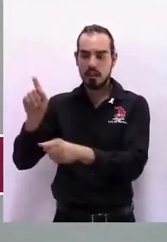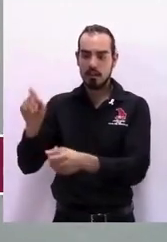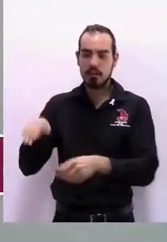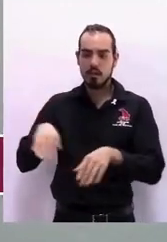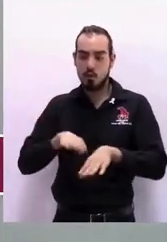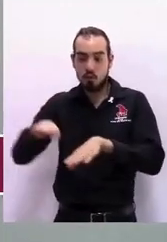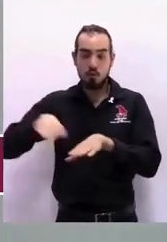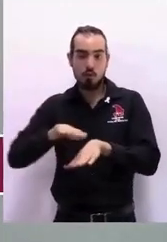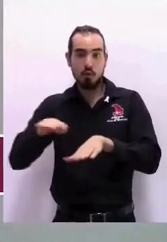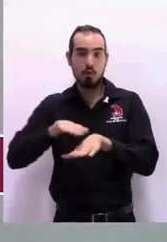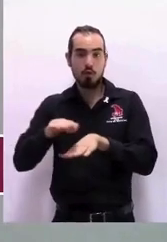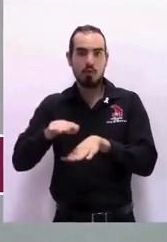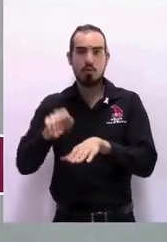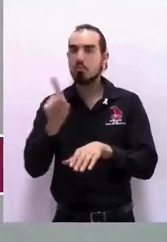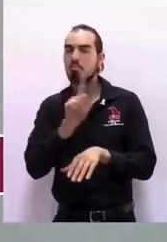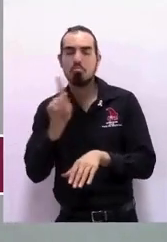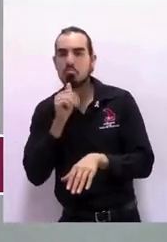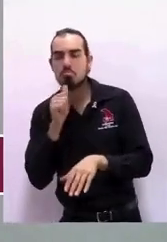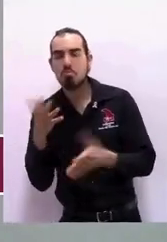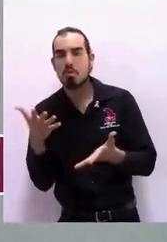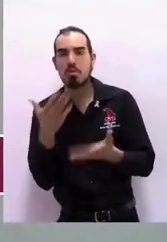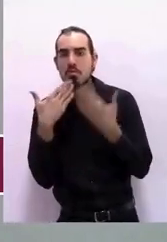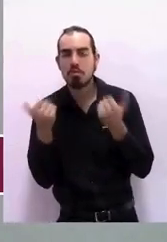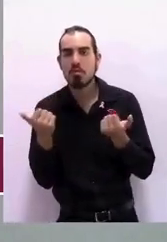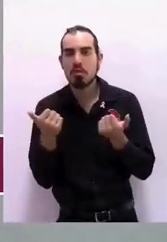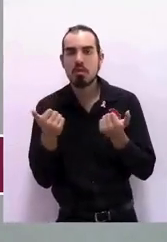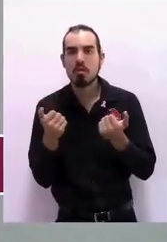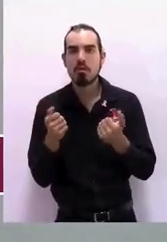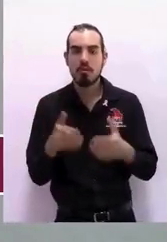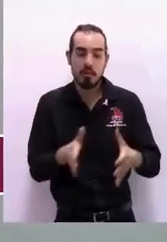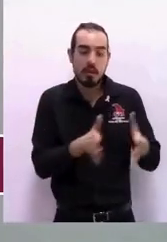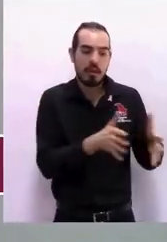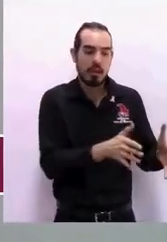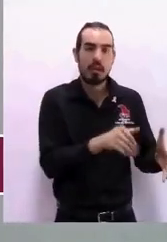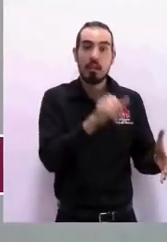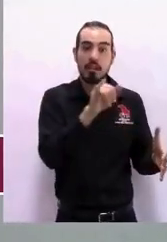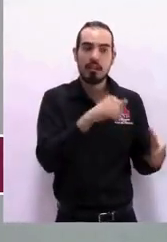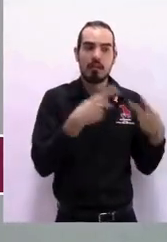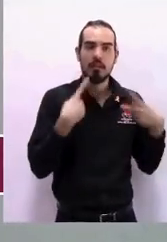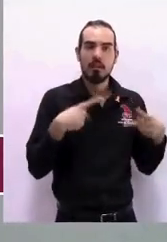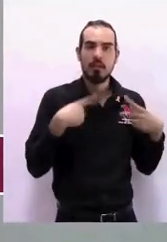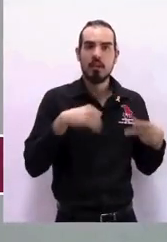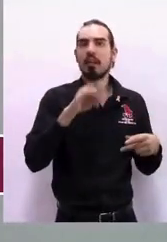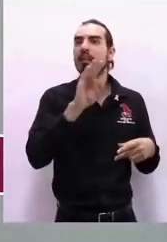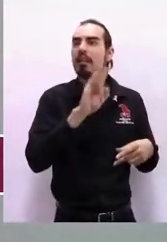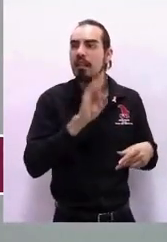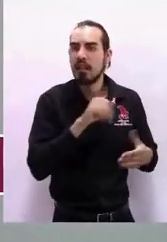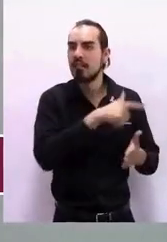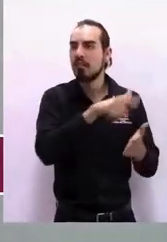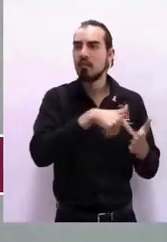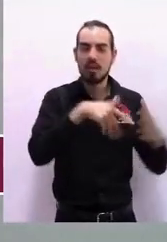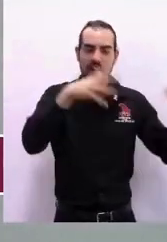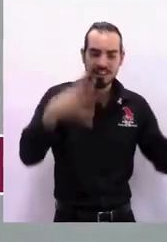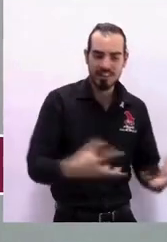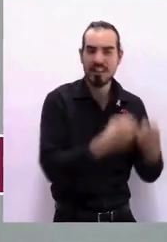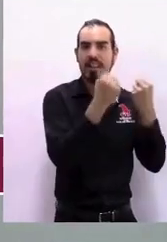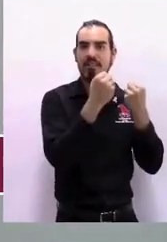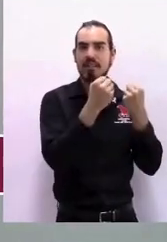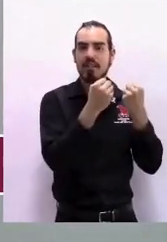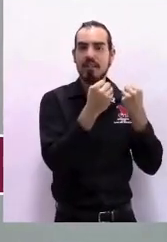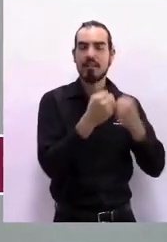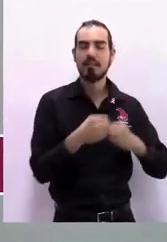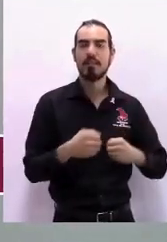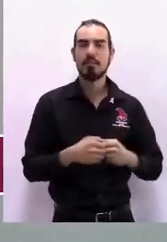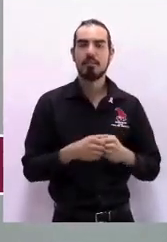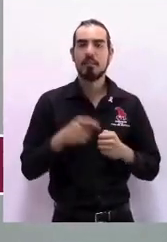acá circula muchísima gente entonces vamos a ver si podemos avanzar en eso y podemos rescatar ese espacio pero se